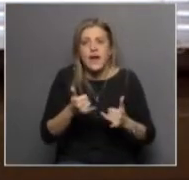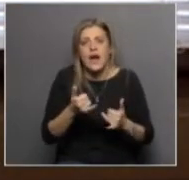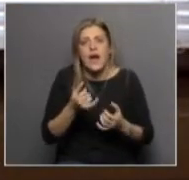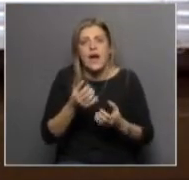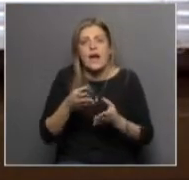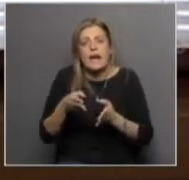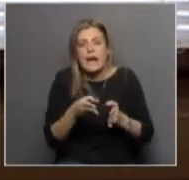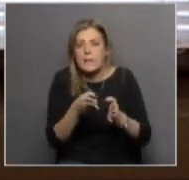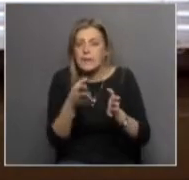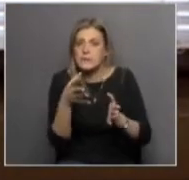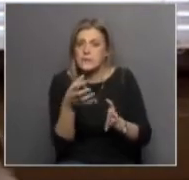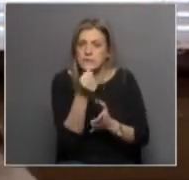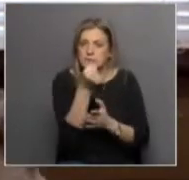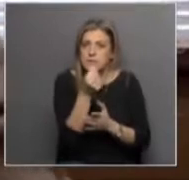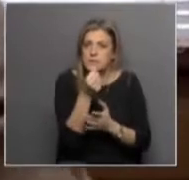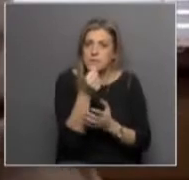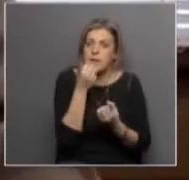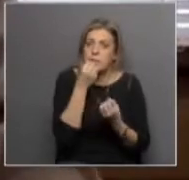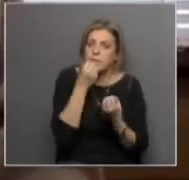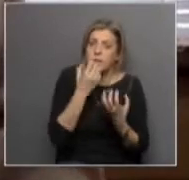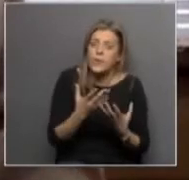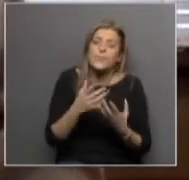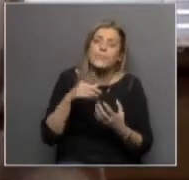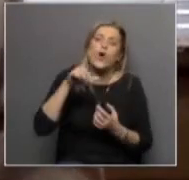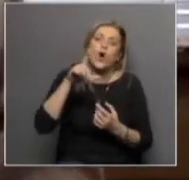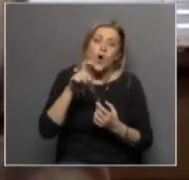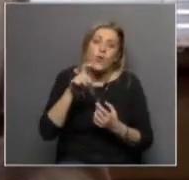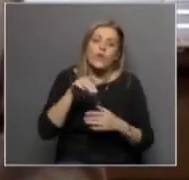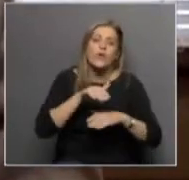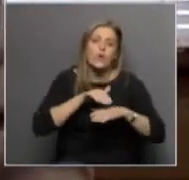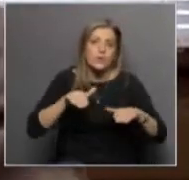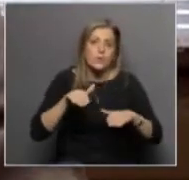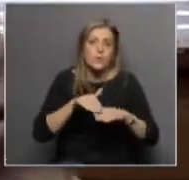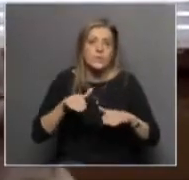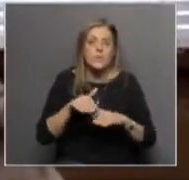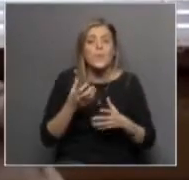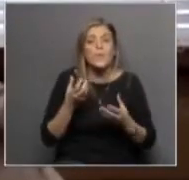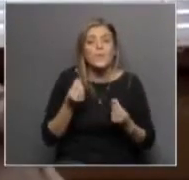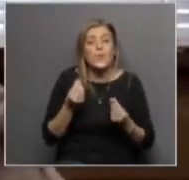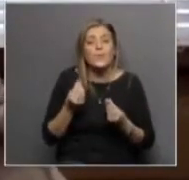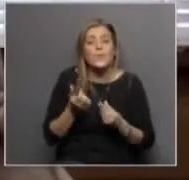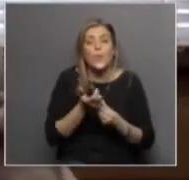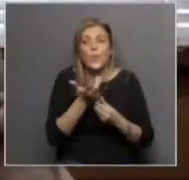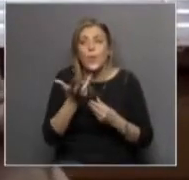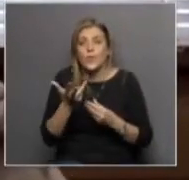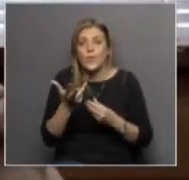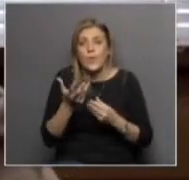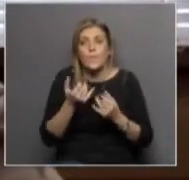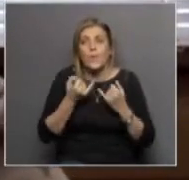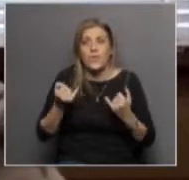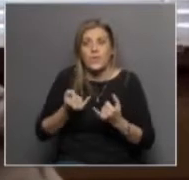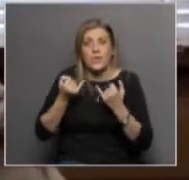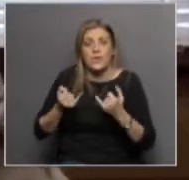buen camino. Es lógico que todavía para el número de nuevos casos diarios